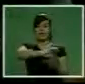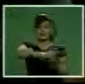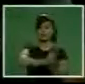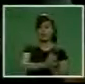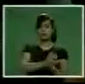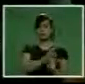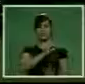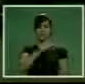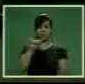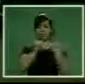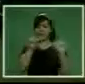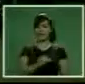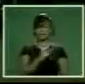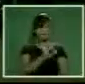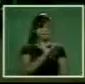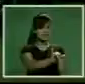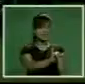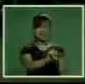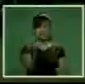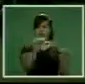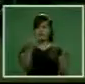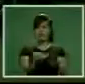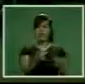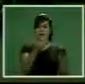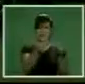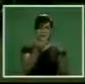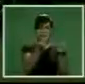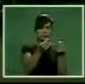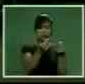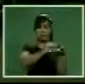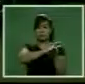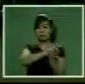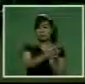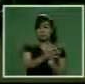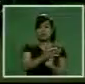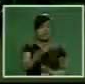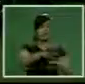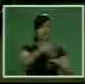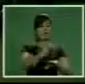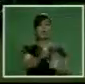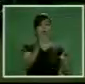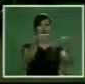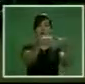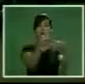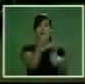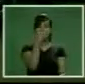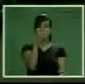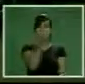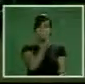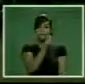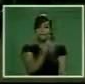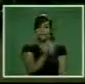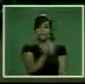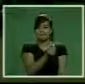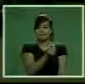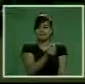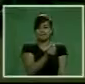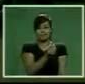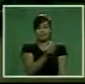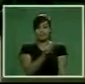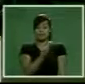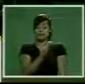hasta su propio sistema, es decir, todo un sistema financiero destruido por la ambición de un grupo. Hay unas cosas, porque es que